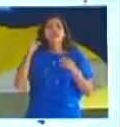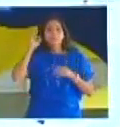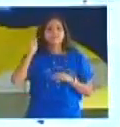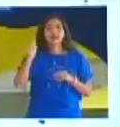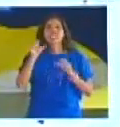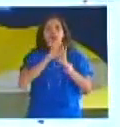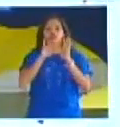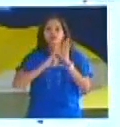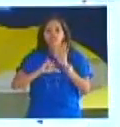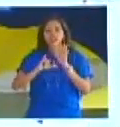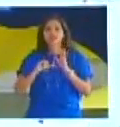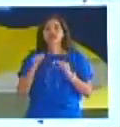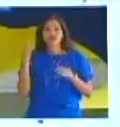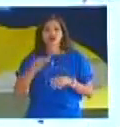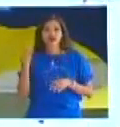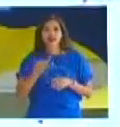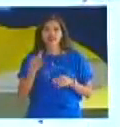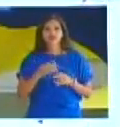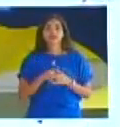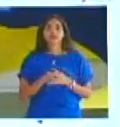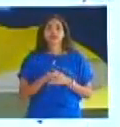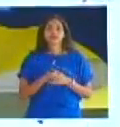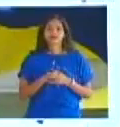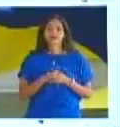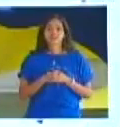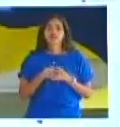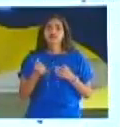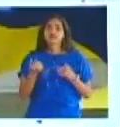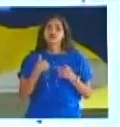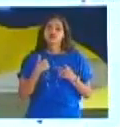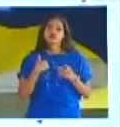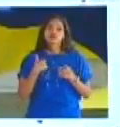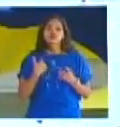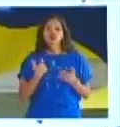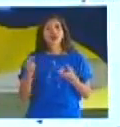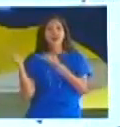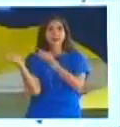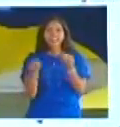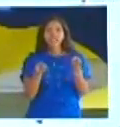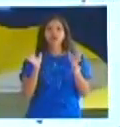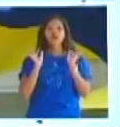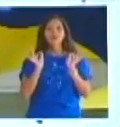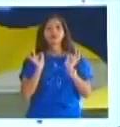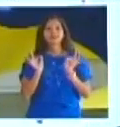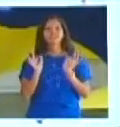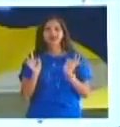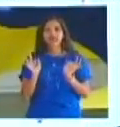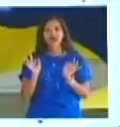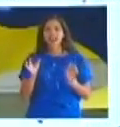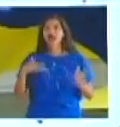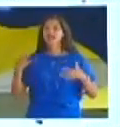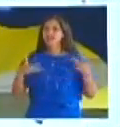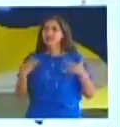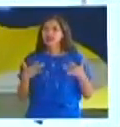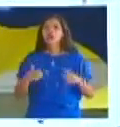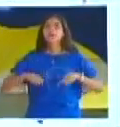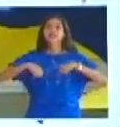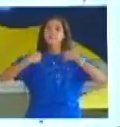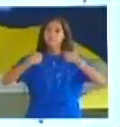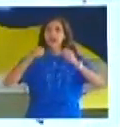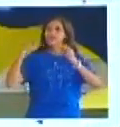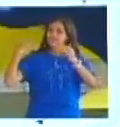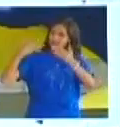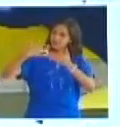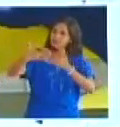constituyente? ¿Verdad? Yo he invitado de manera muy especial este acto, porque ahora más adelante